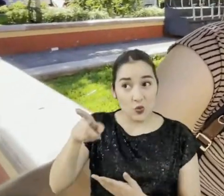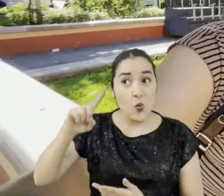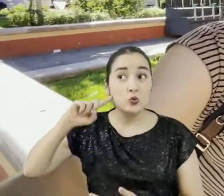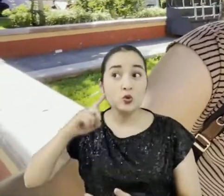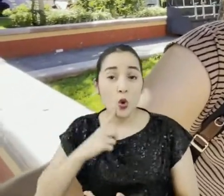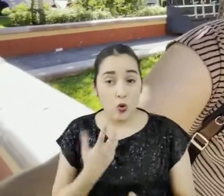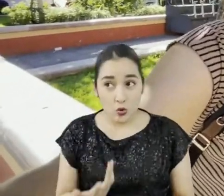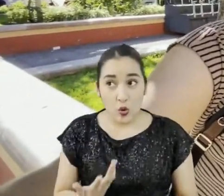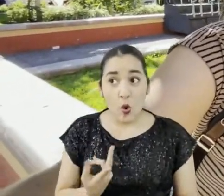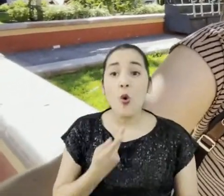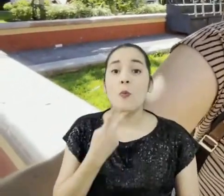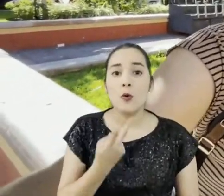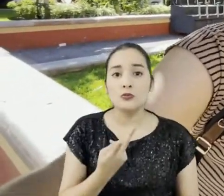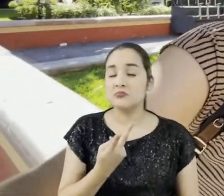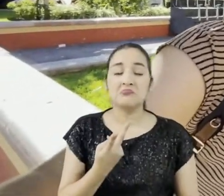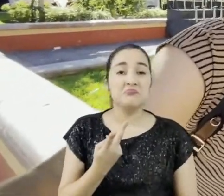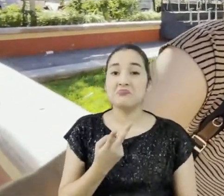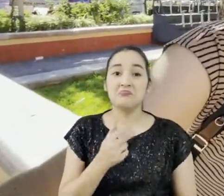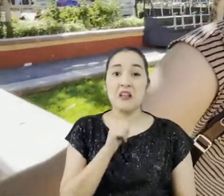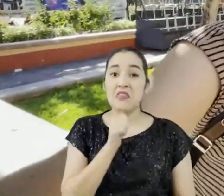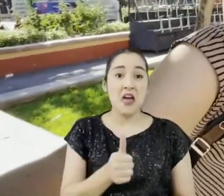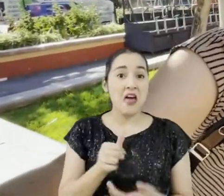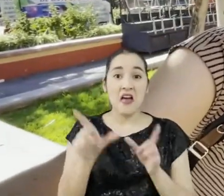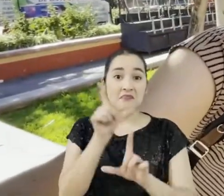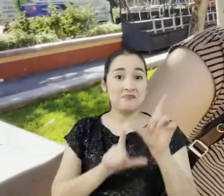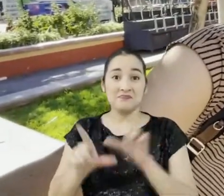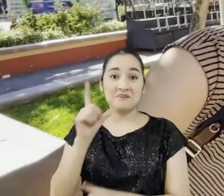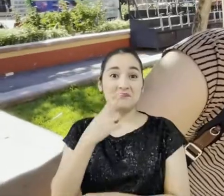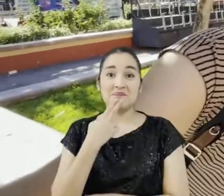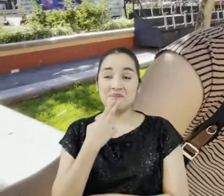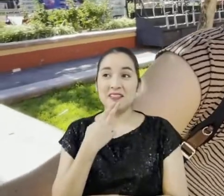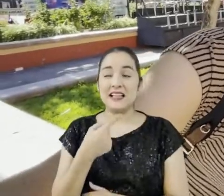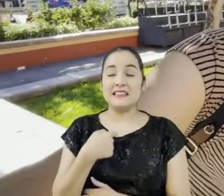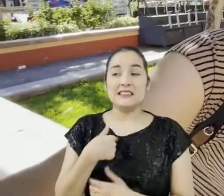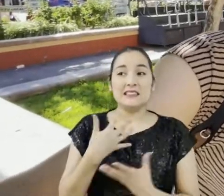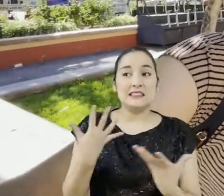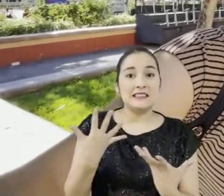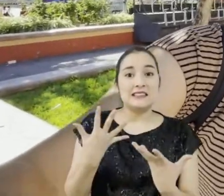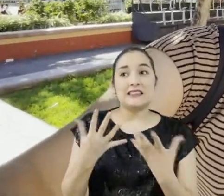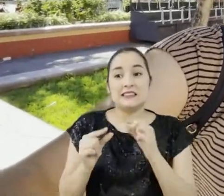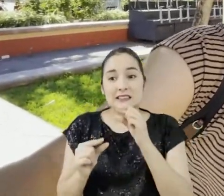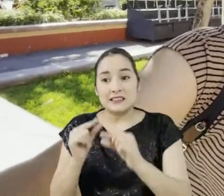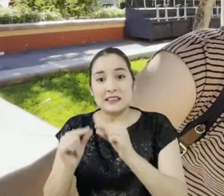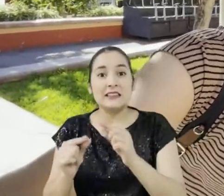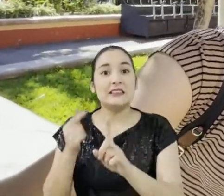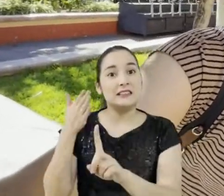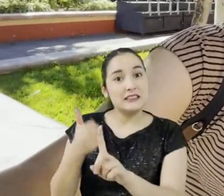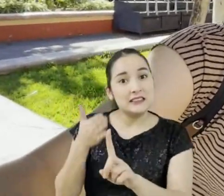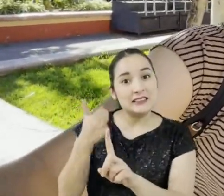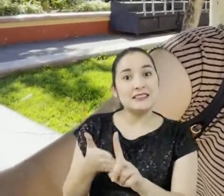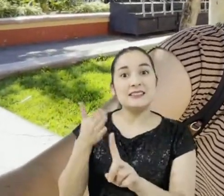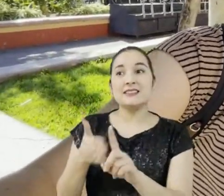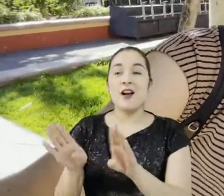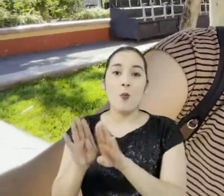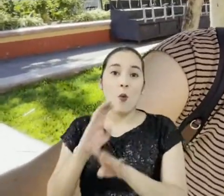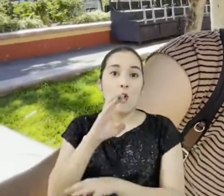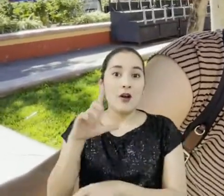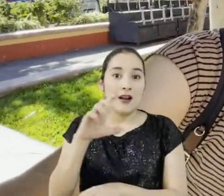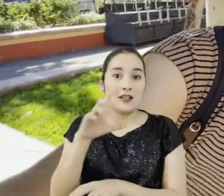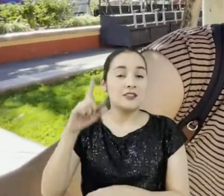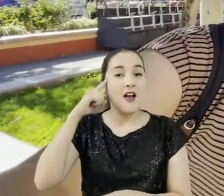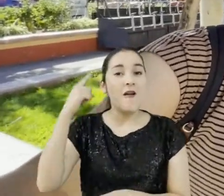digo, ¿y tú? Y no hay respuesta. Entonces no los pude ayudar mucho porque no había manejo